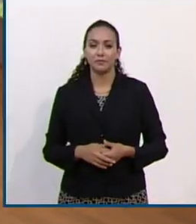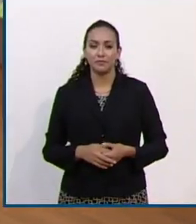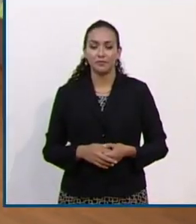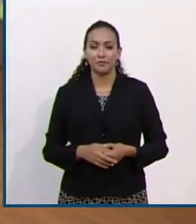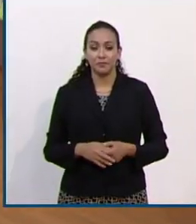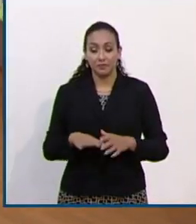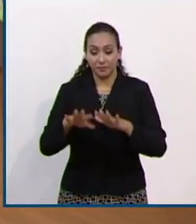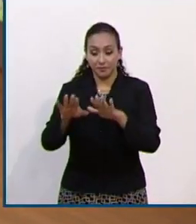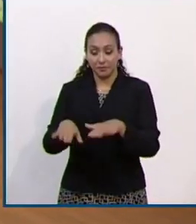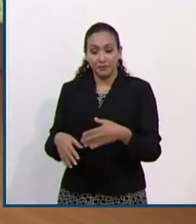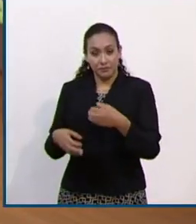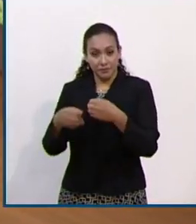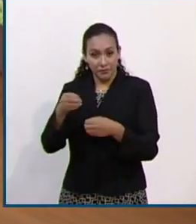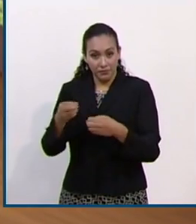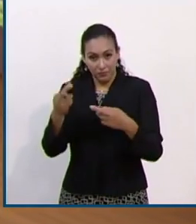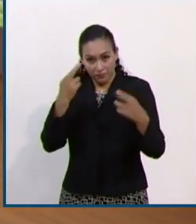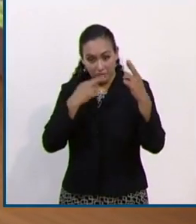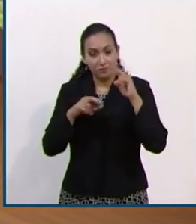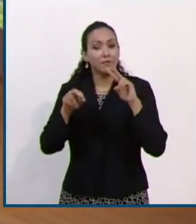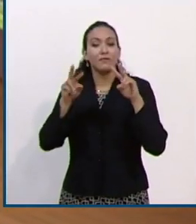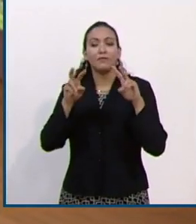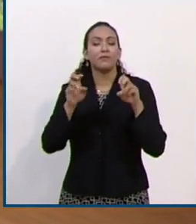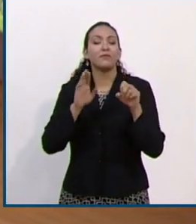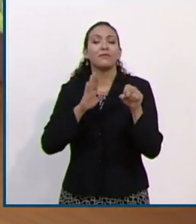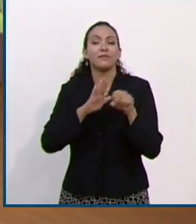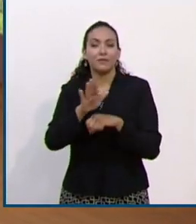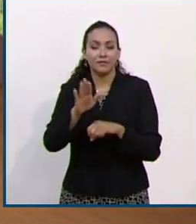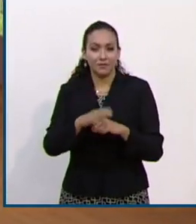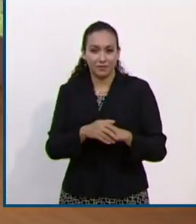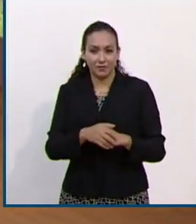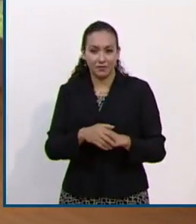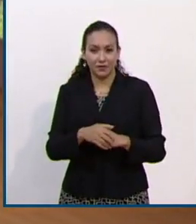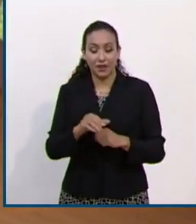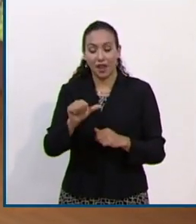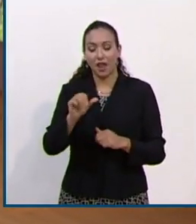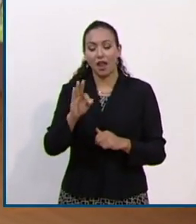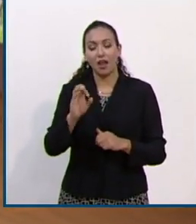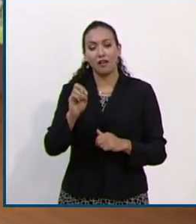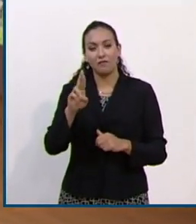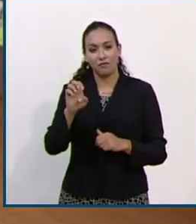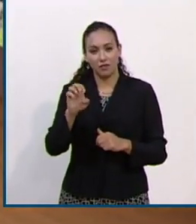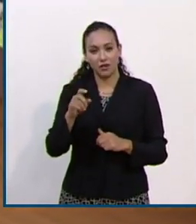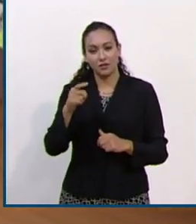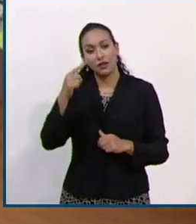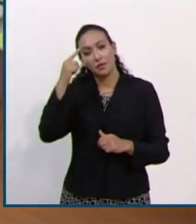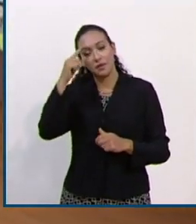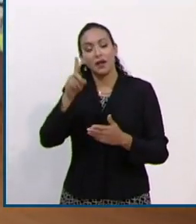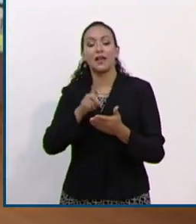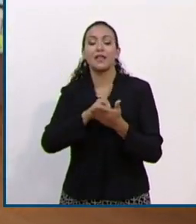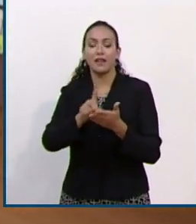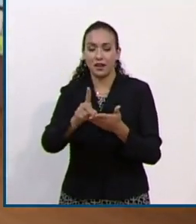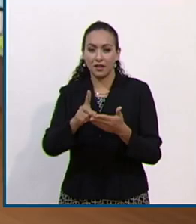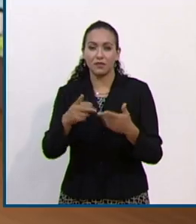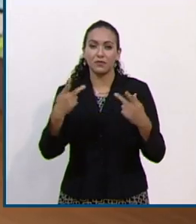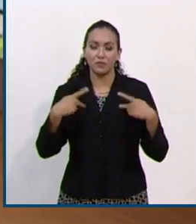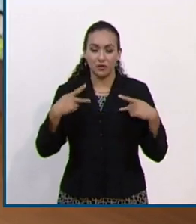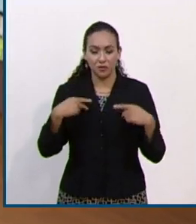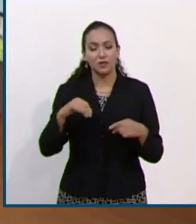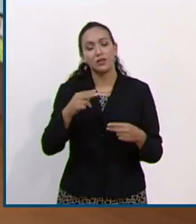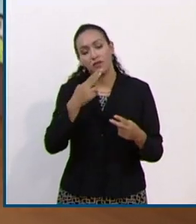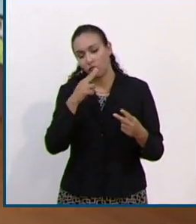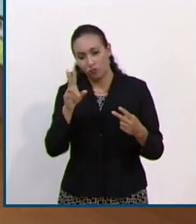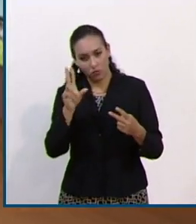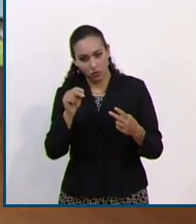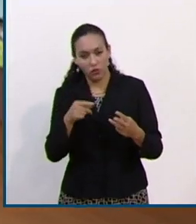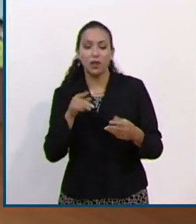Y las salas de la Corte analizaron temas relacionados con comisiones de las Afores no fumadores, derechos de víctimas del delito y apoyos al